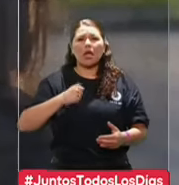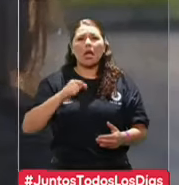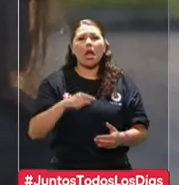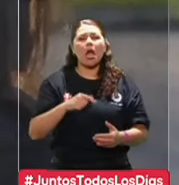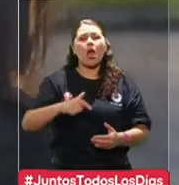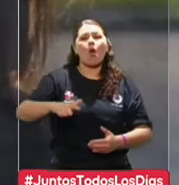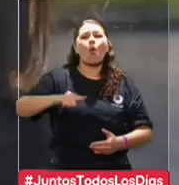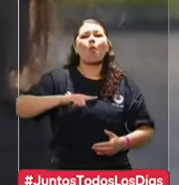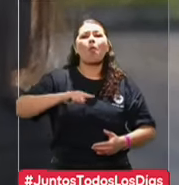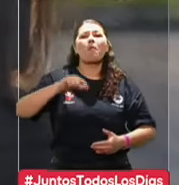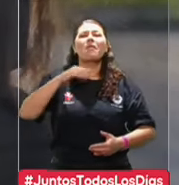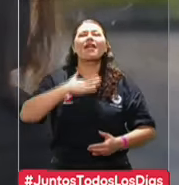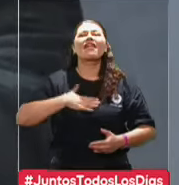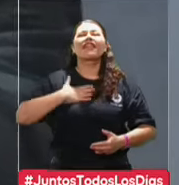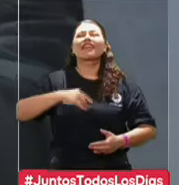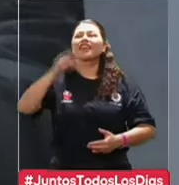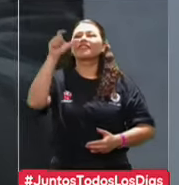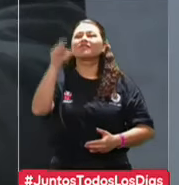lo que ella quiere ser.